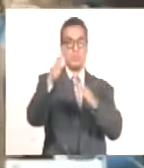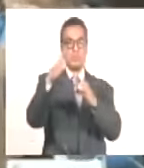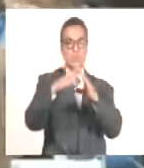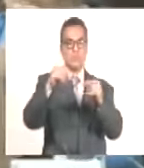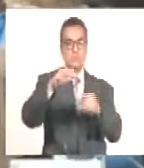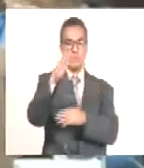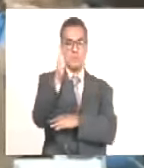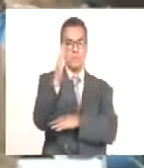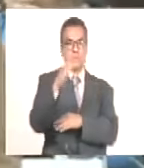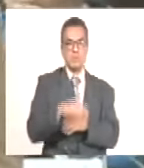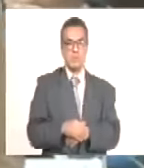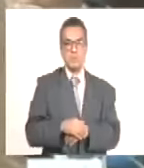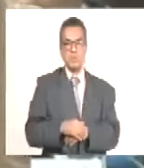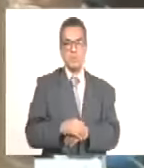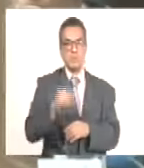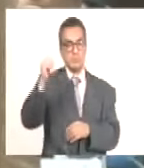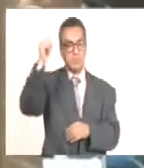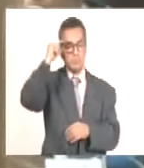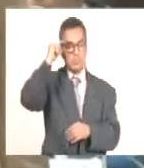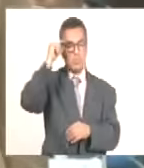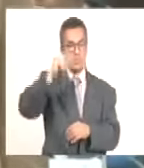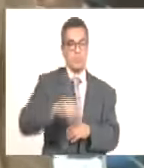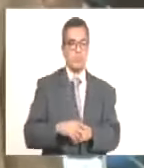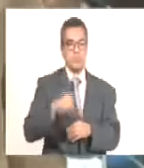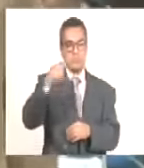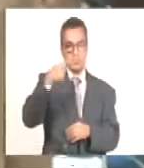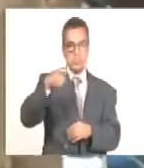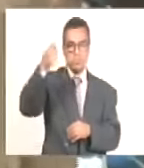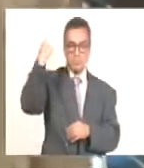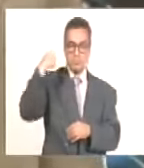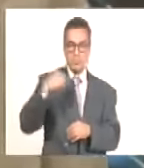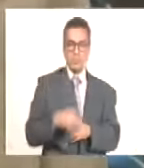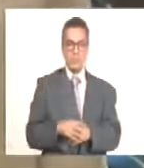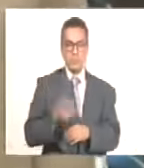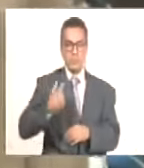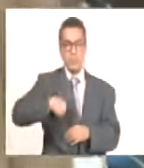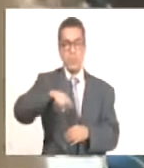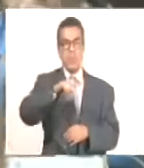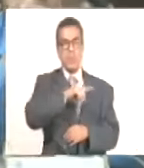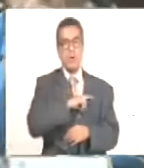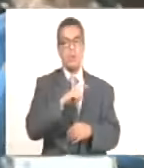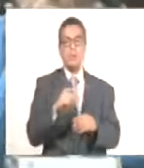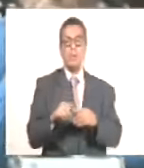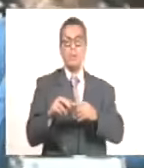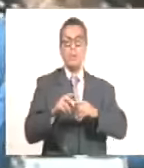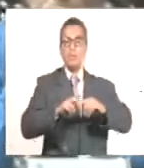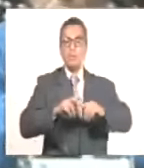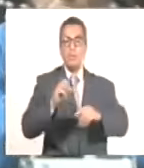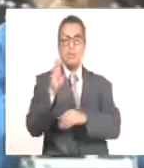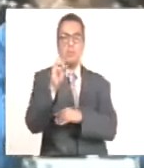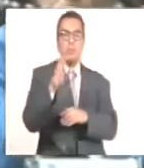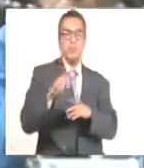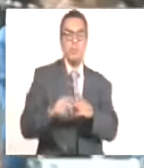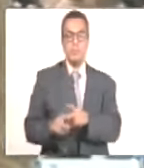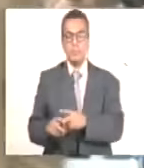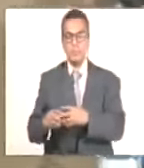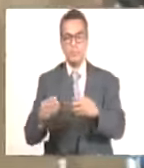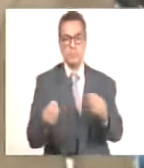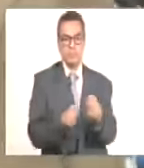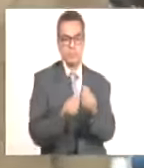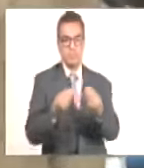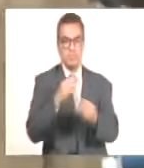Latinoamérica. En el día de ayer, nuestros legisladores, conjuntamente con la